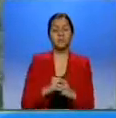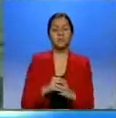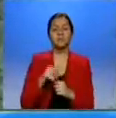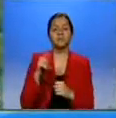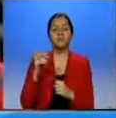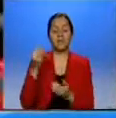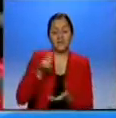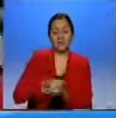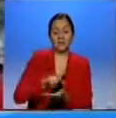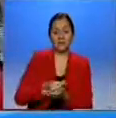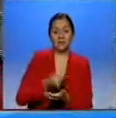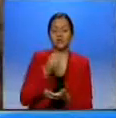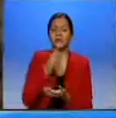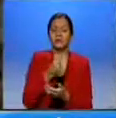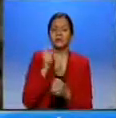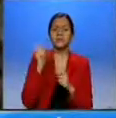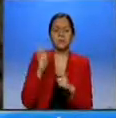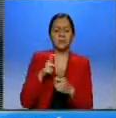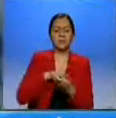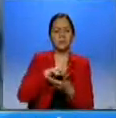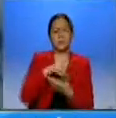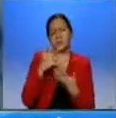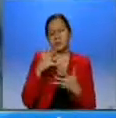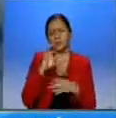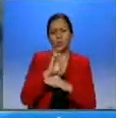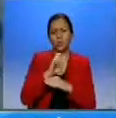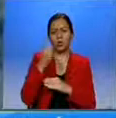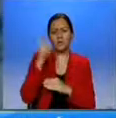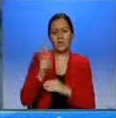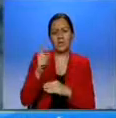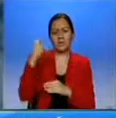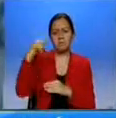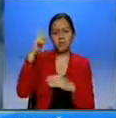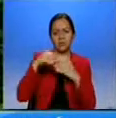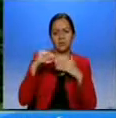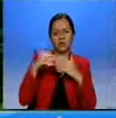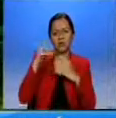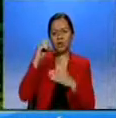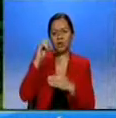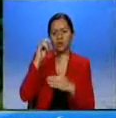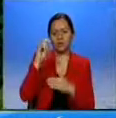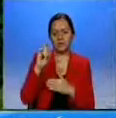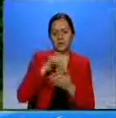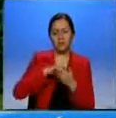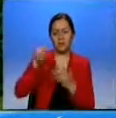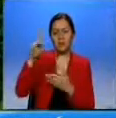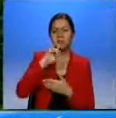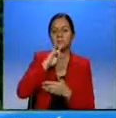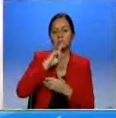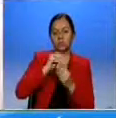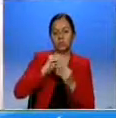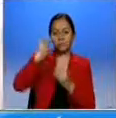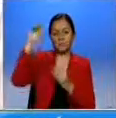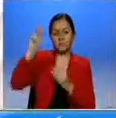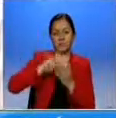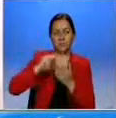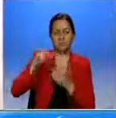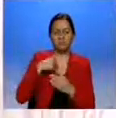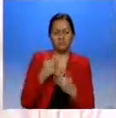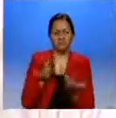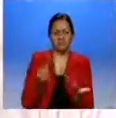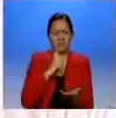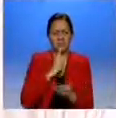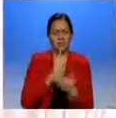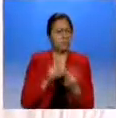de inversiones de que deberá pagar alrededor de mil millones de dólares a la petrolera estadounidense oxí perdimos